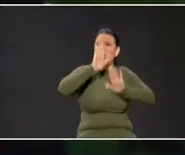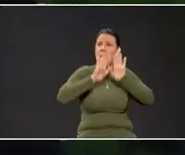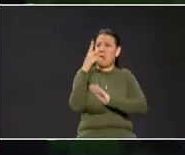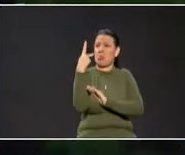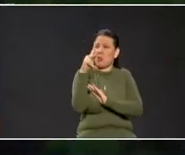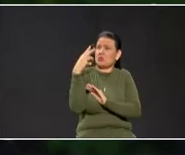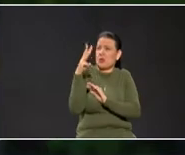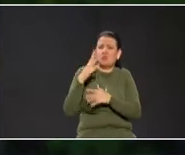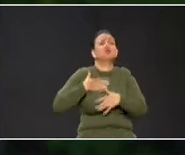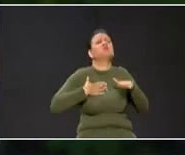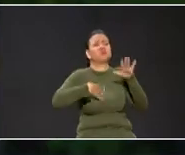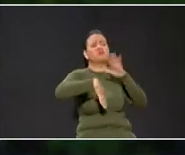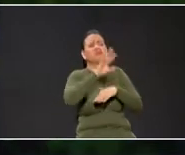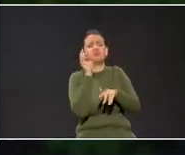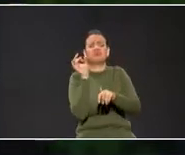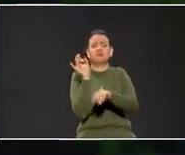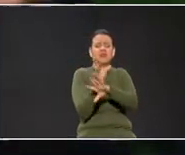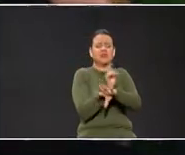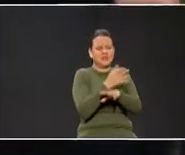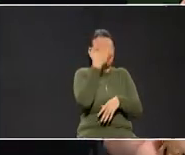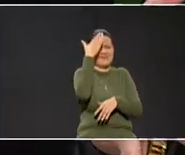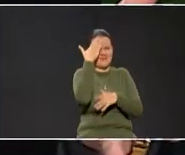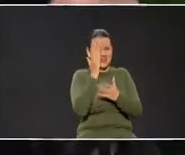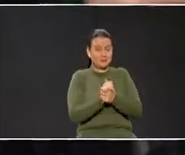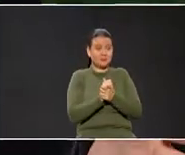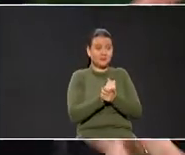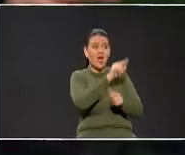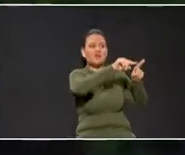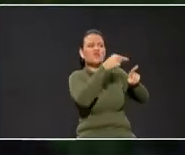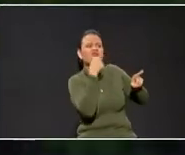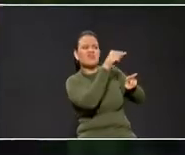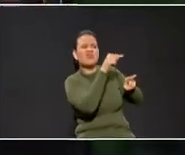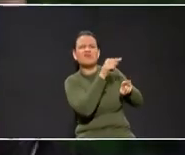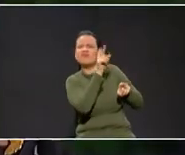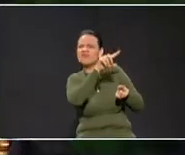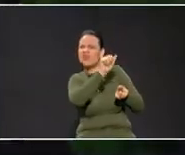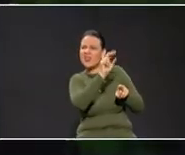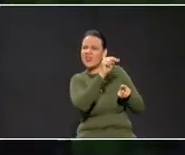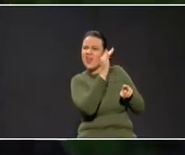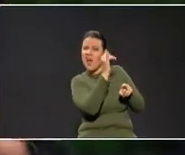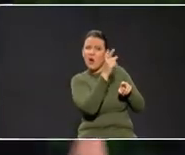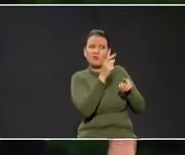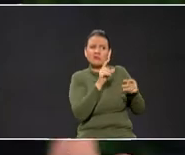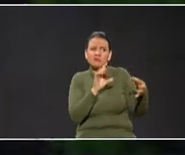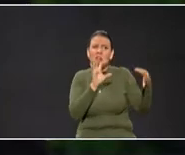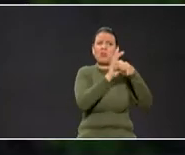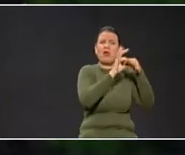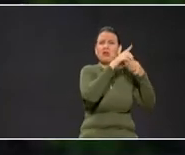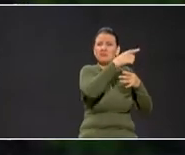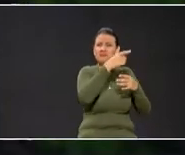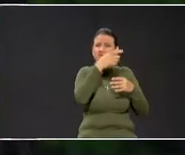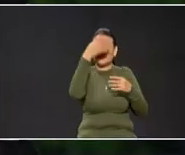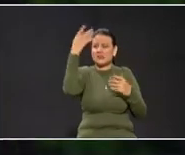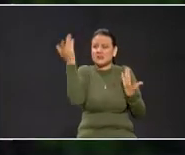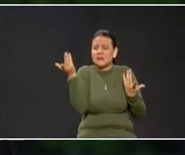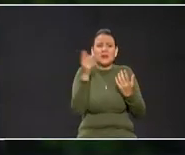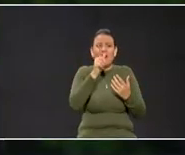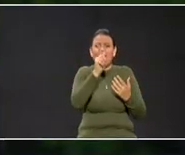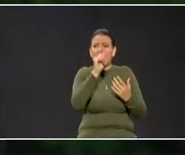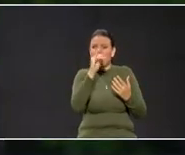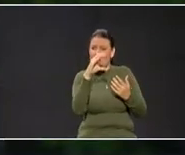para medellín es que mire usted los dos candidatos dice no voy a hacer más ruta en santiago el el de disc el de pico hombre cuál embargo está en eso hay no sé si hay que hacerlo